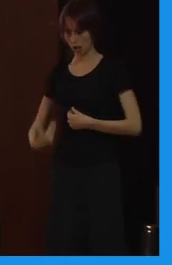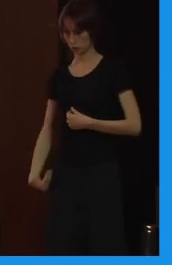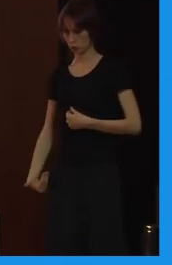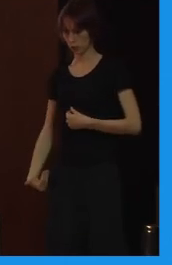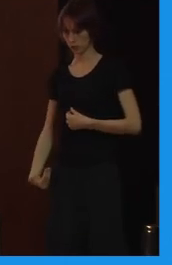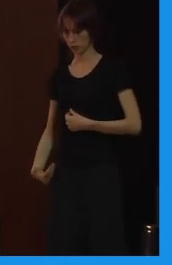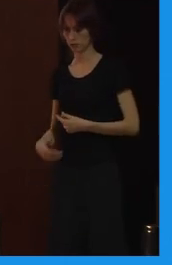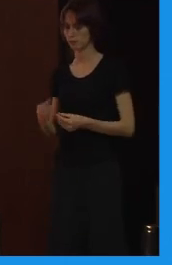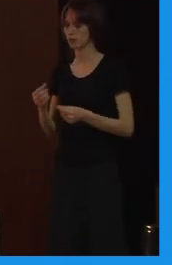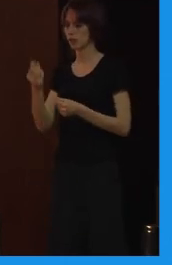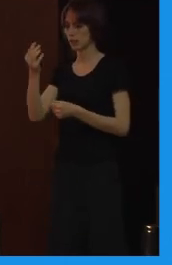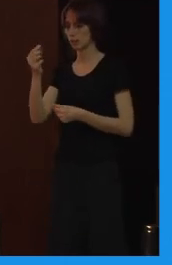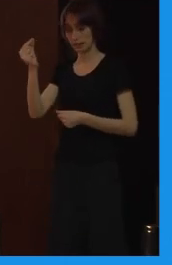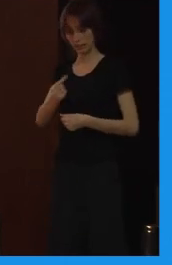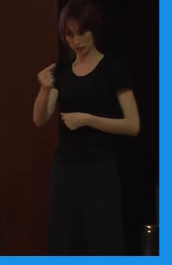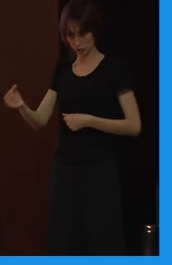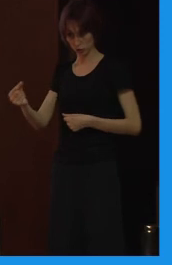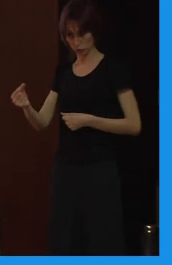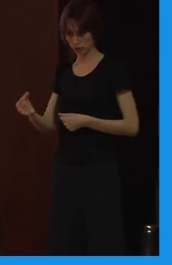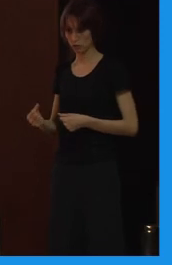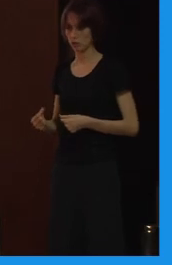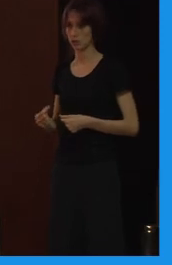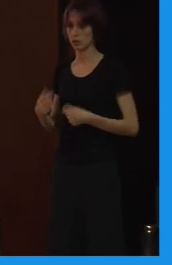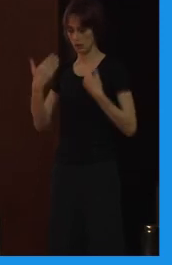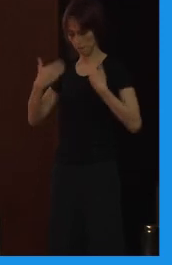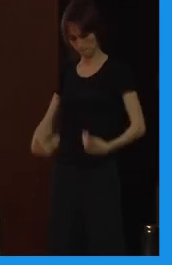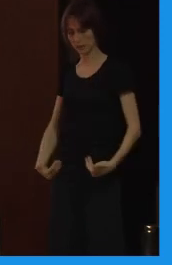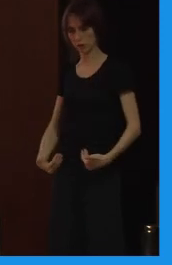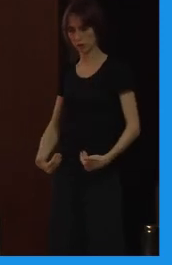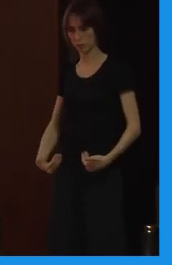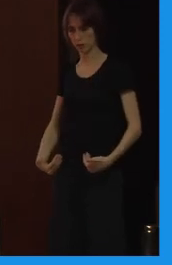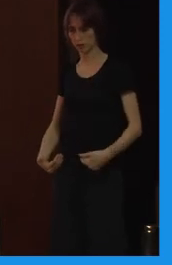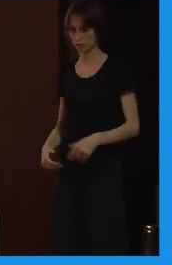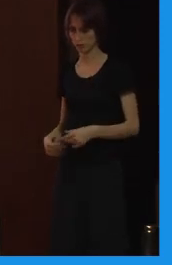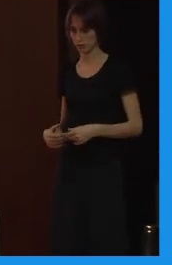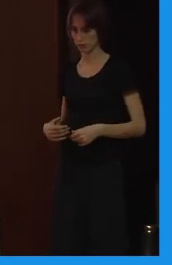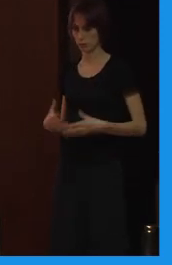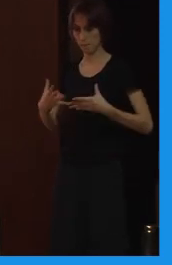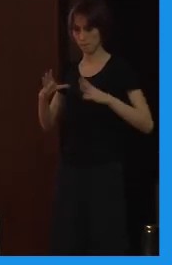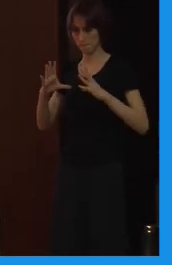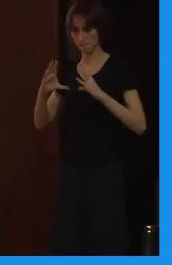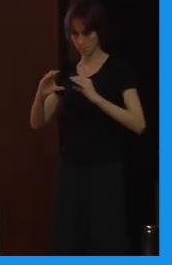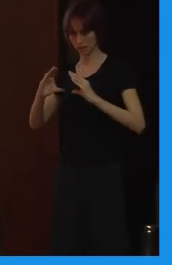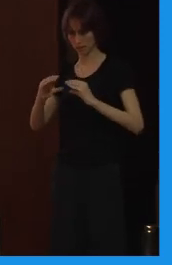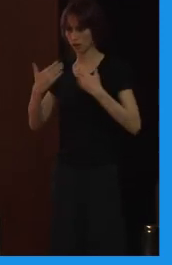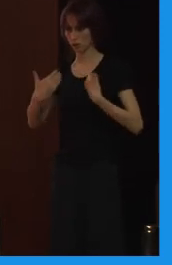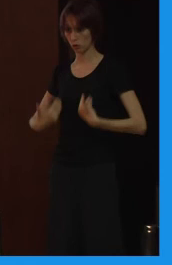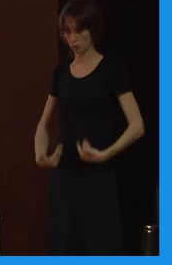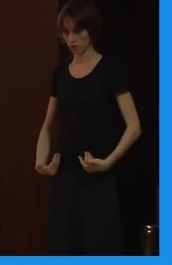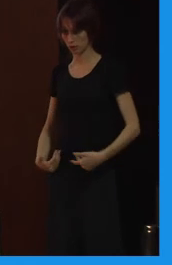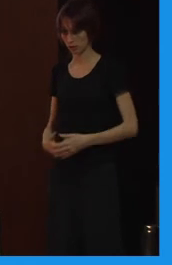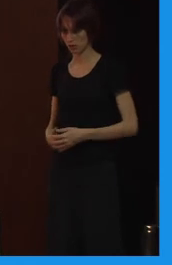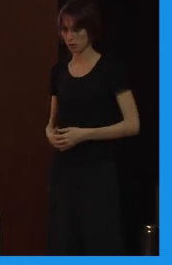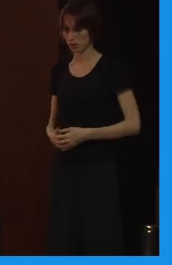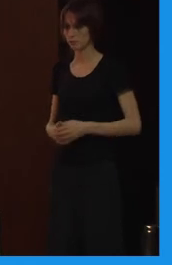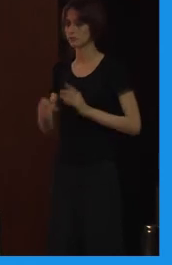fibromialgia, casi 3 de cada 4. Es un problema muy prevalente. Y eso